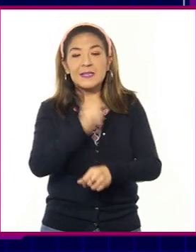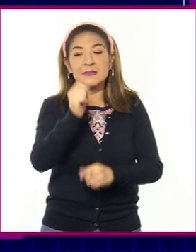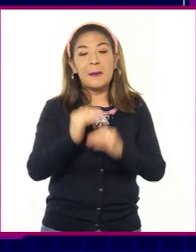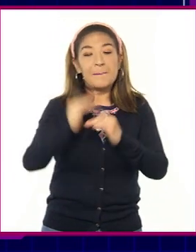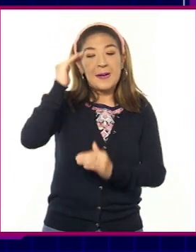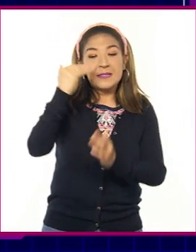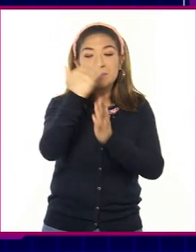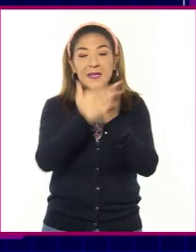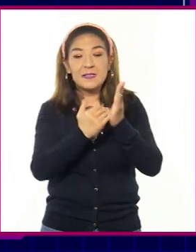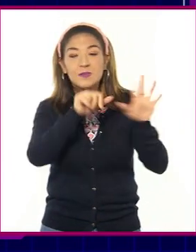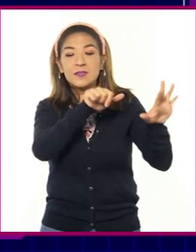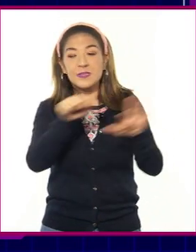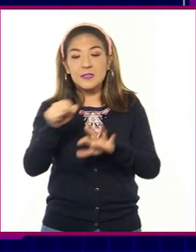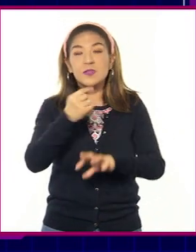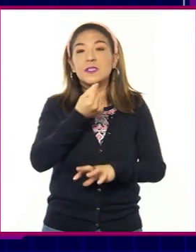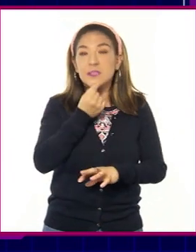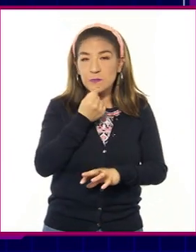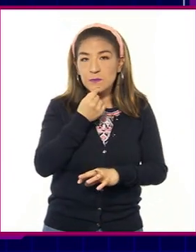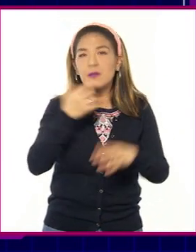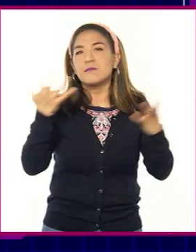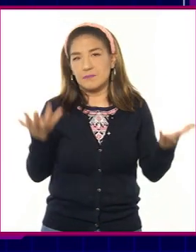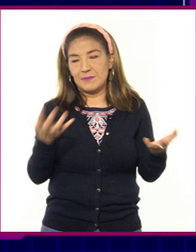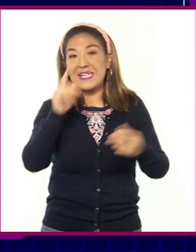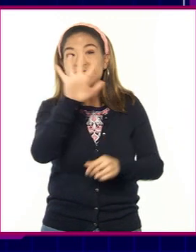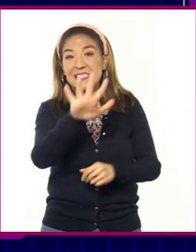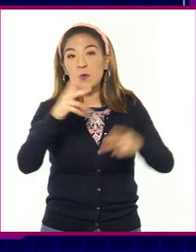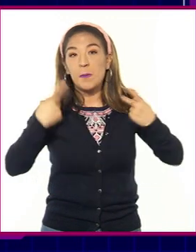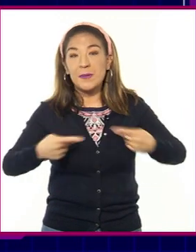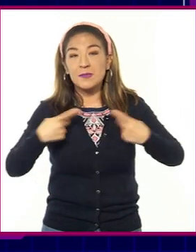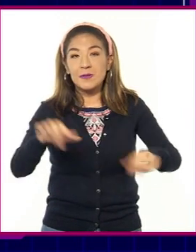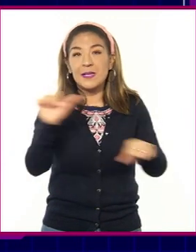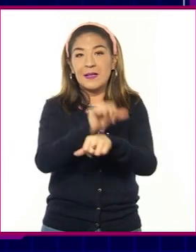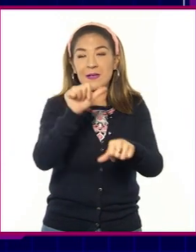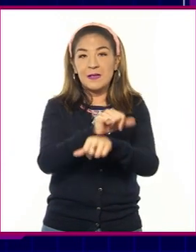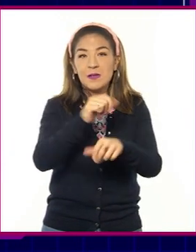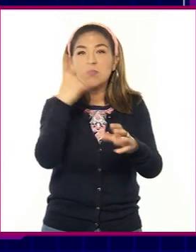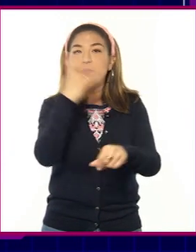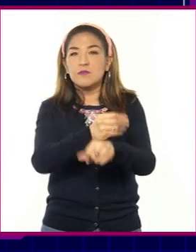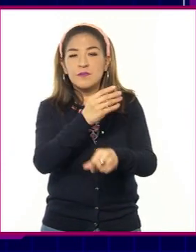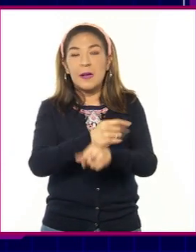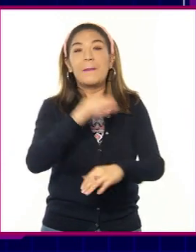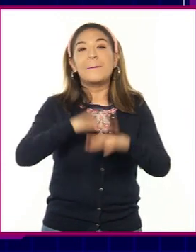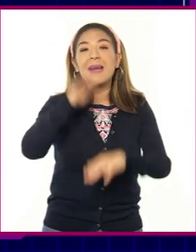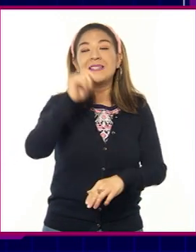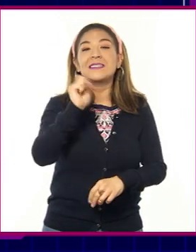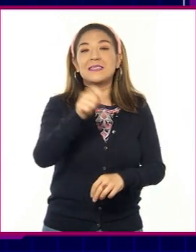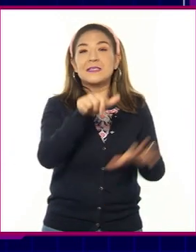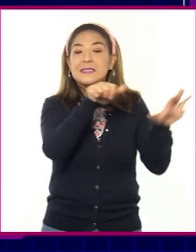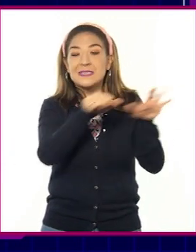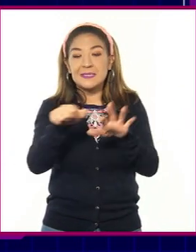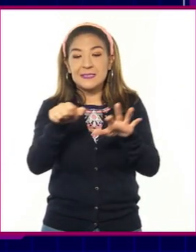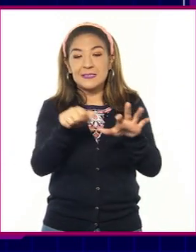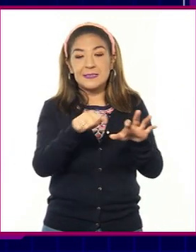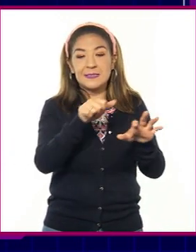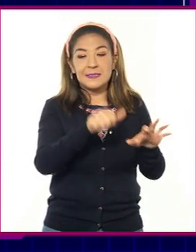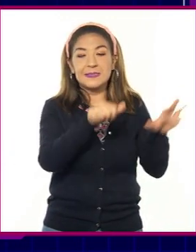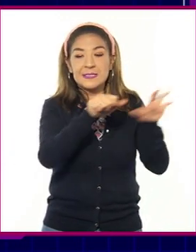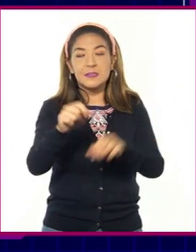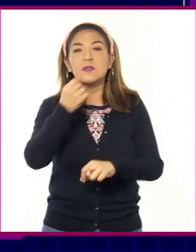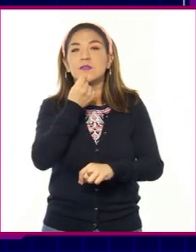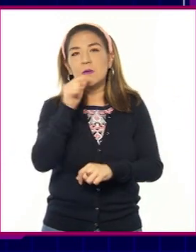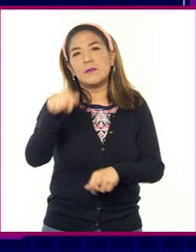segundos. Claro, 5 mecánicos tardarán más de 600 segundos, que es lo que tardan 15